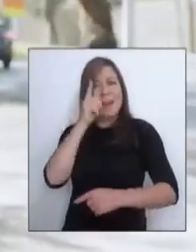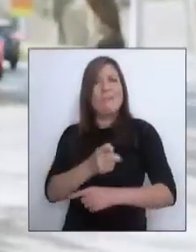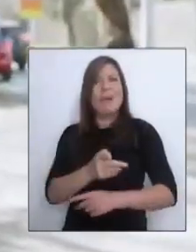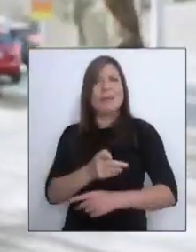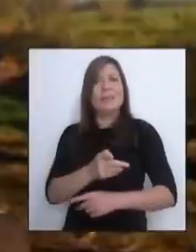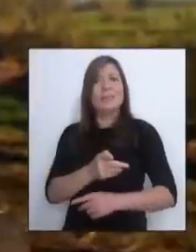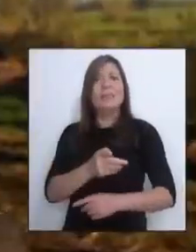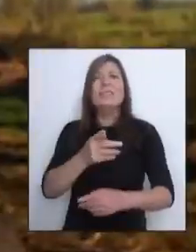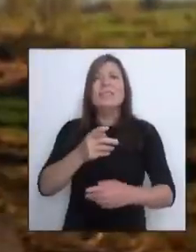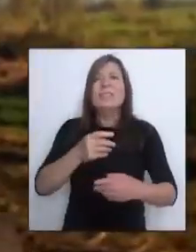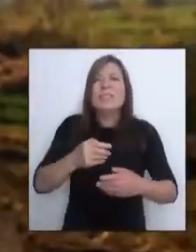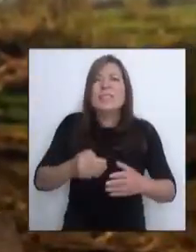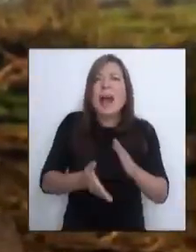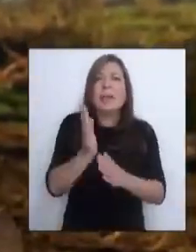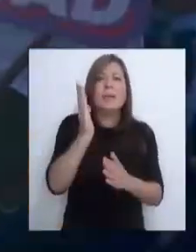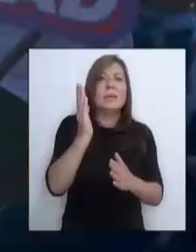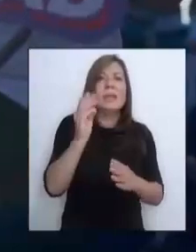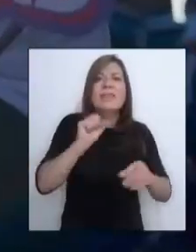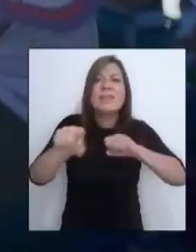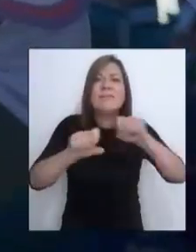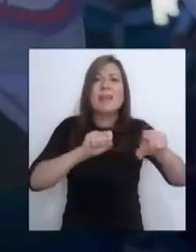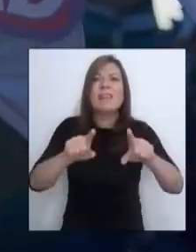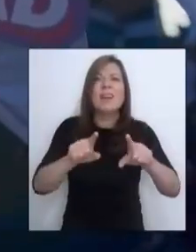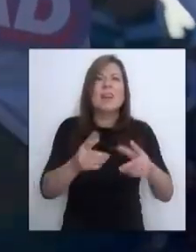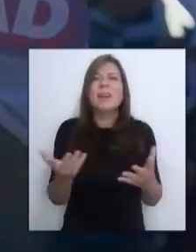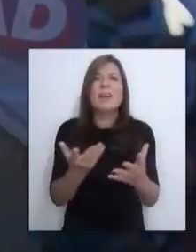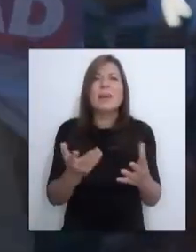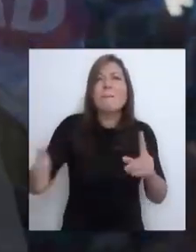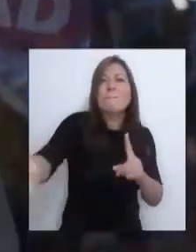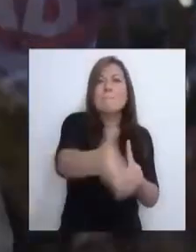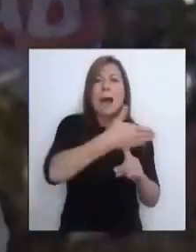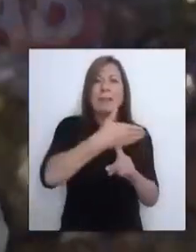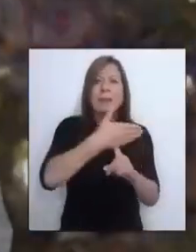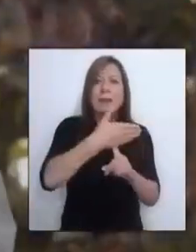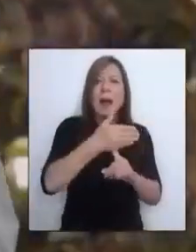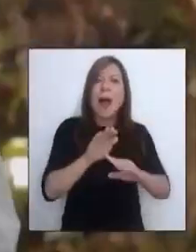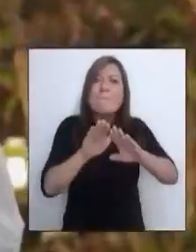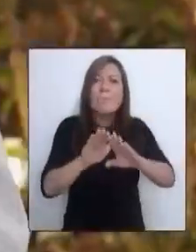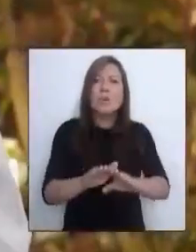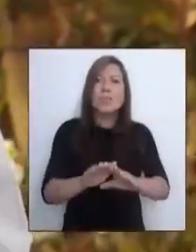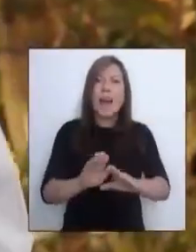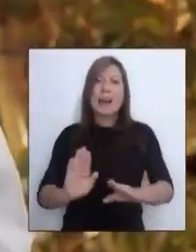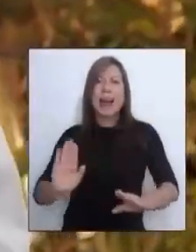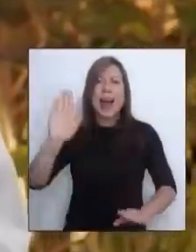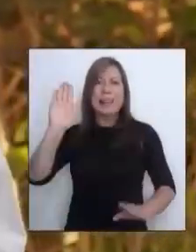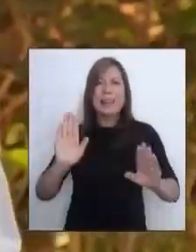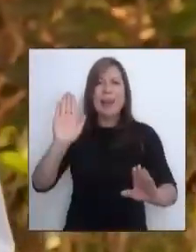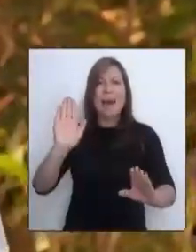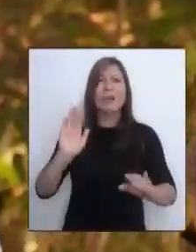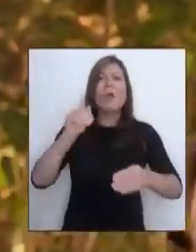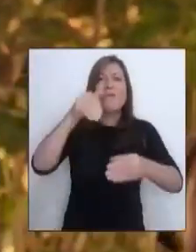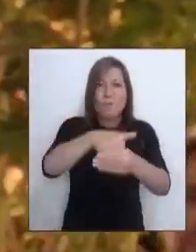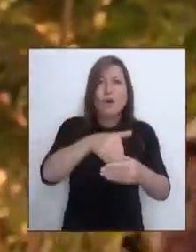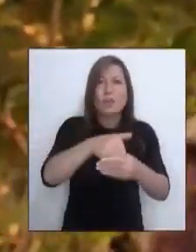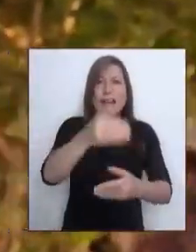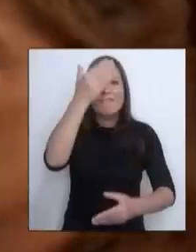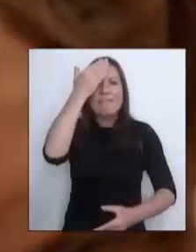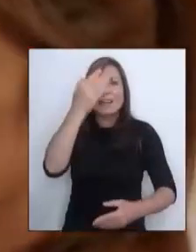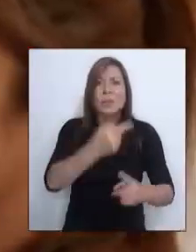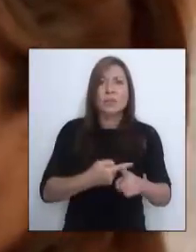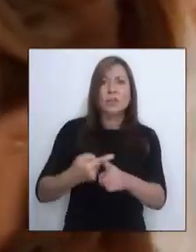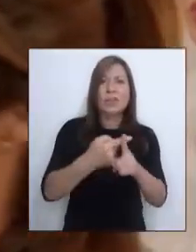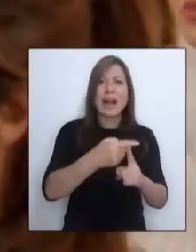el deber de salir a defender nuestra patria y votar a favor de los candidatos del Frente Social